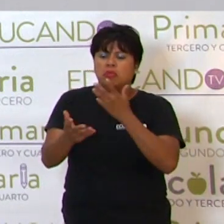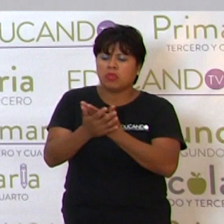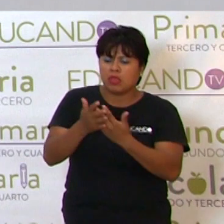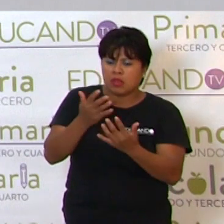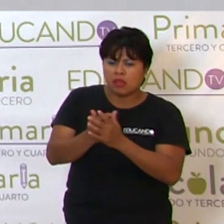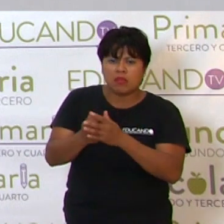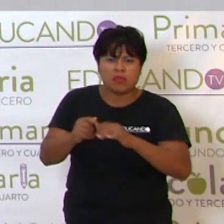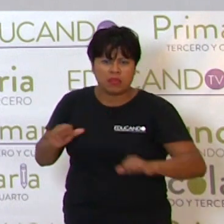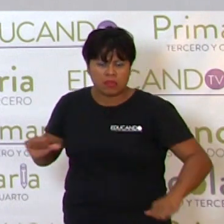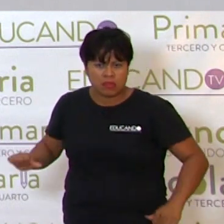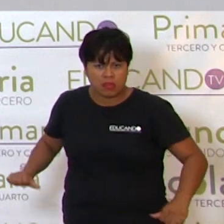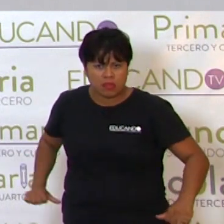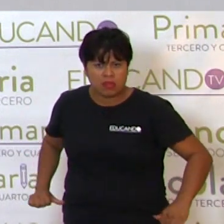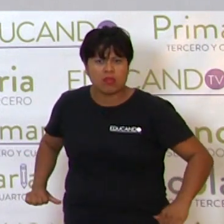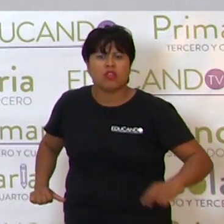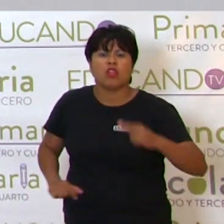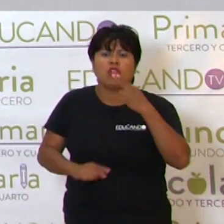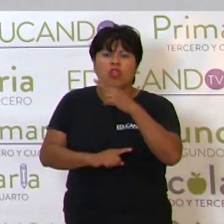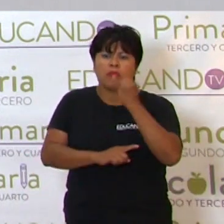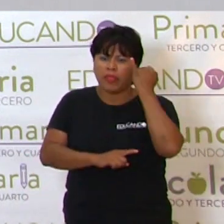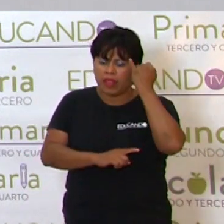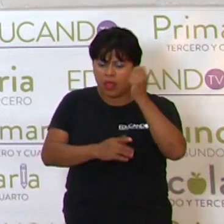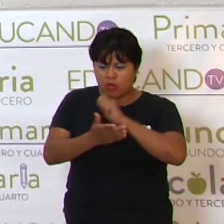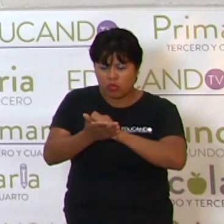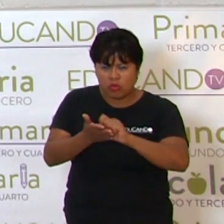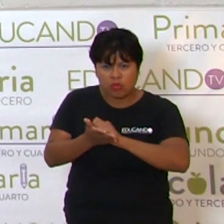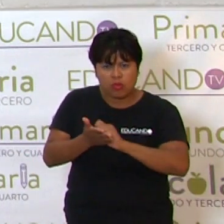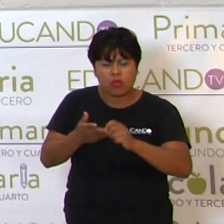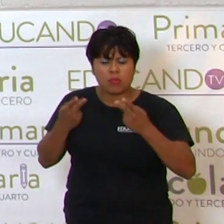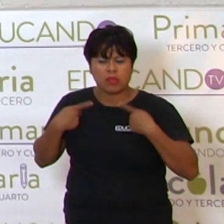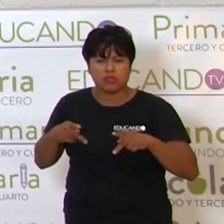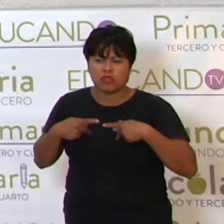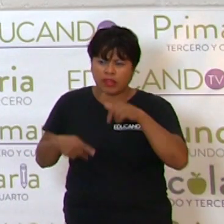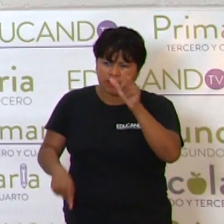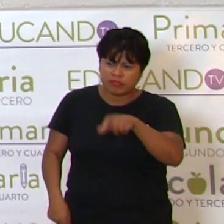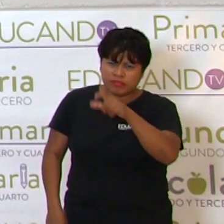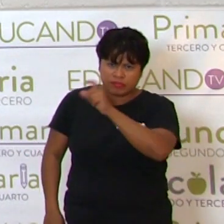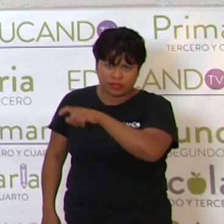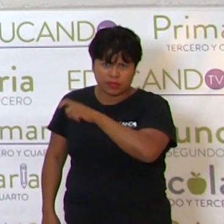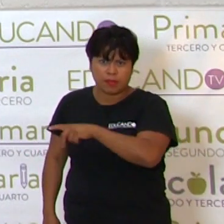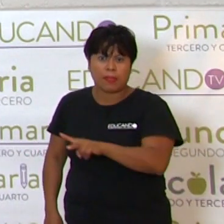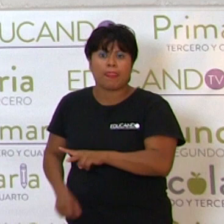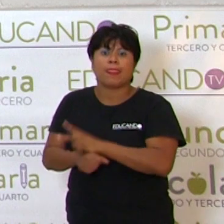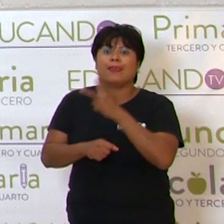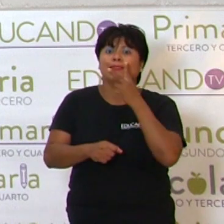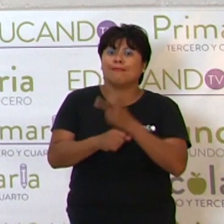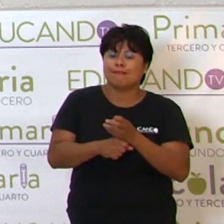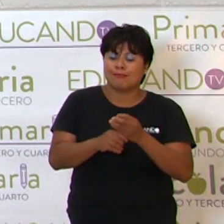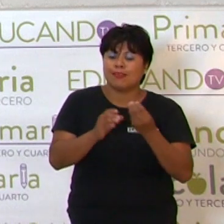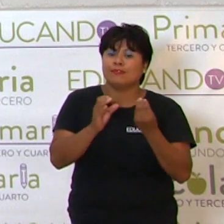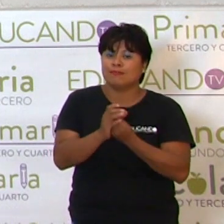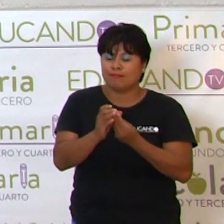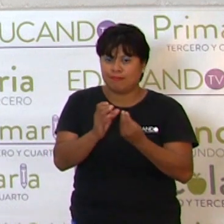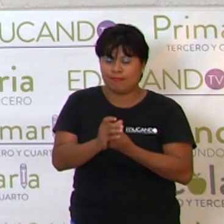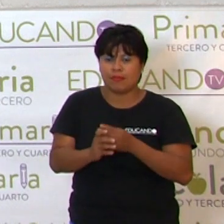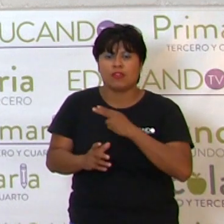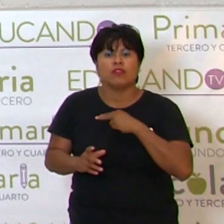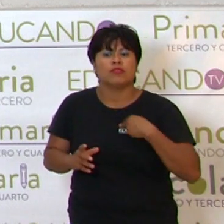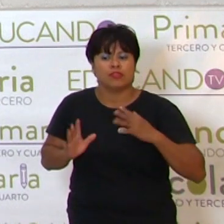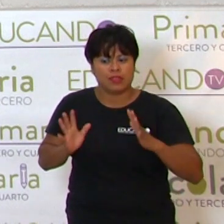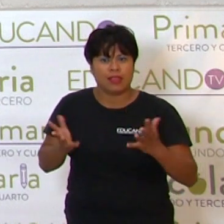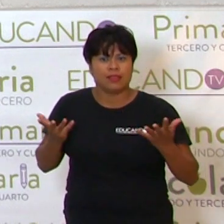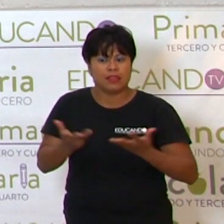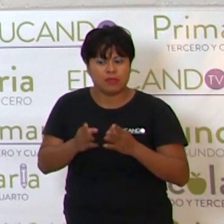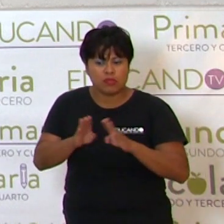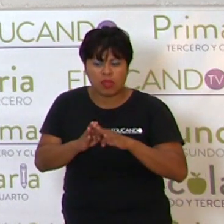obra, el nombre del autor, el nombre de los personajes. Y en la segunda sesión ya hicimos